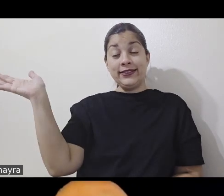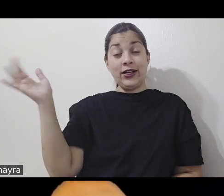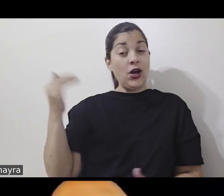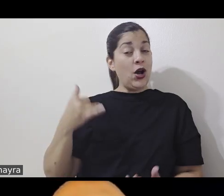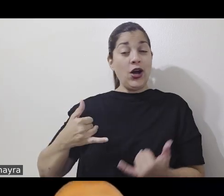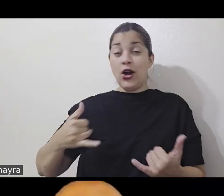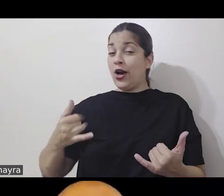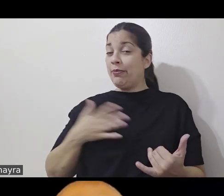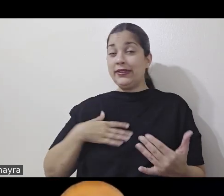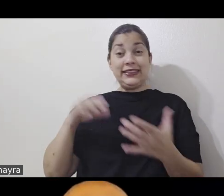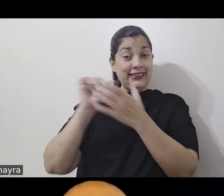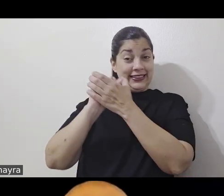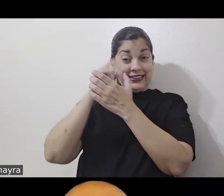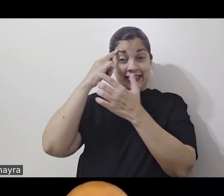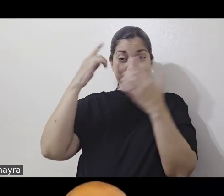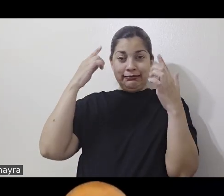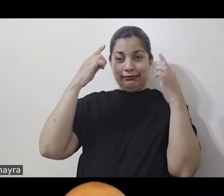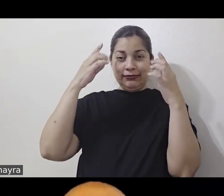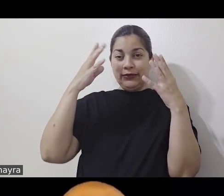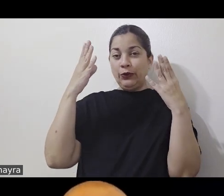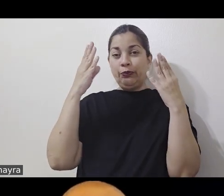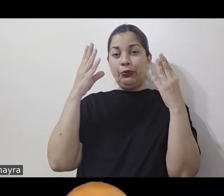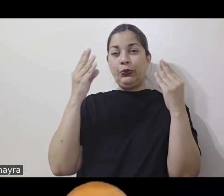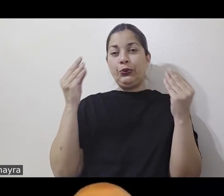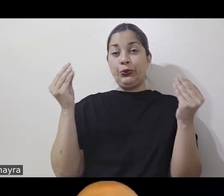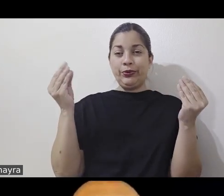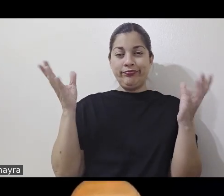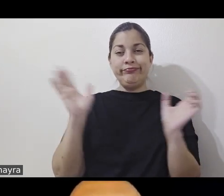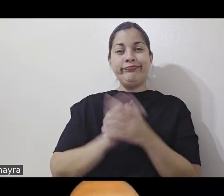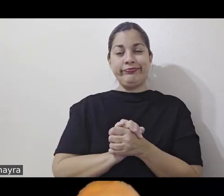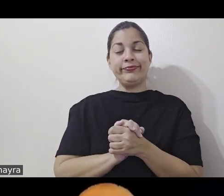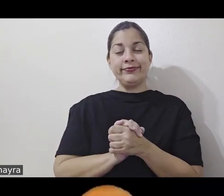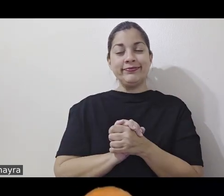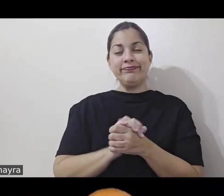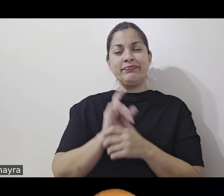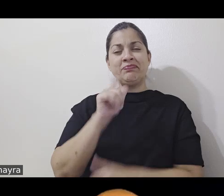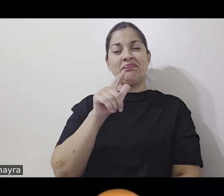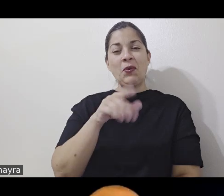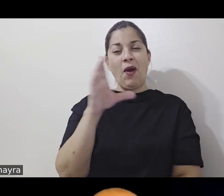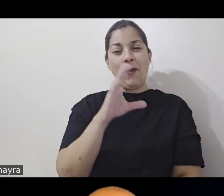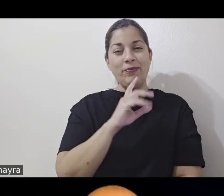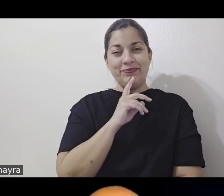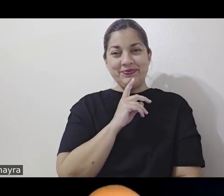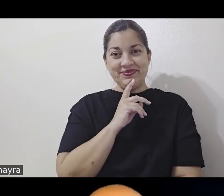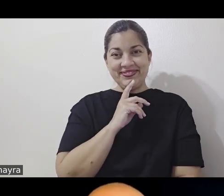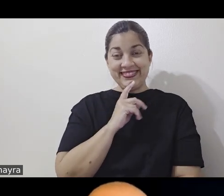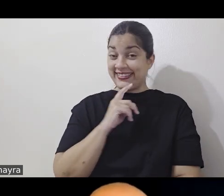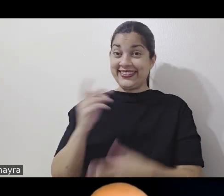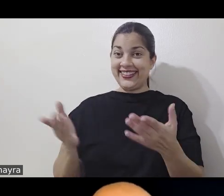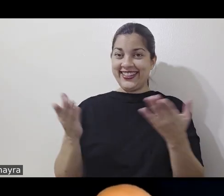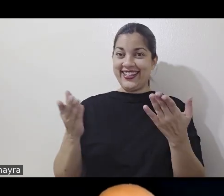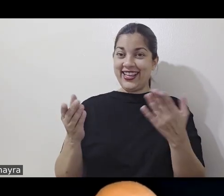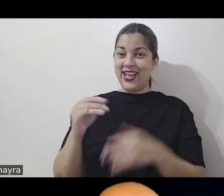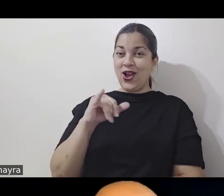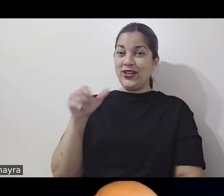Mi cerebro, el contador se me fue, de verdad, Adriana. Pues lo buscamos ahorita. Aquí estamos con